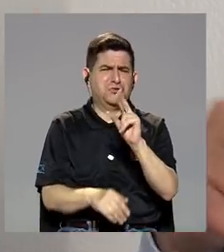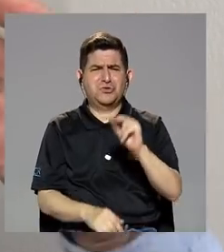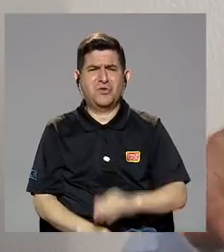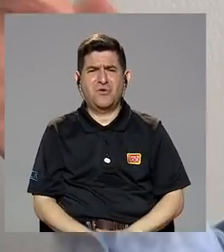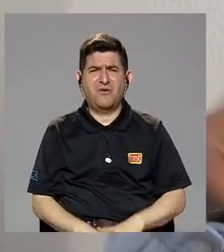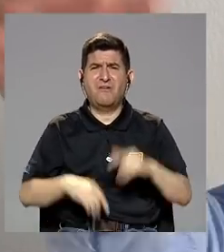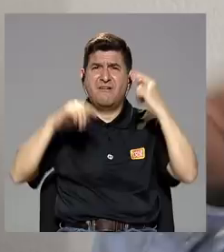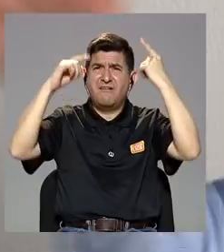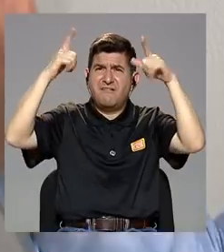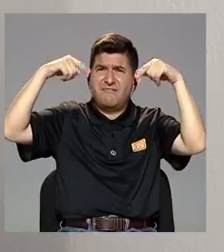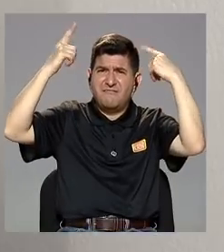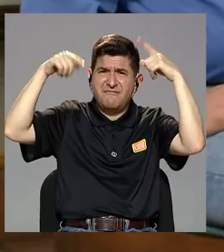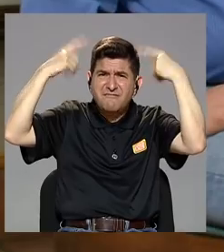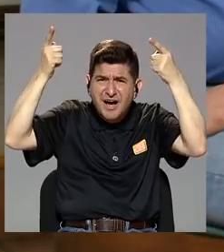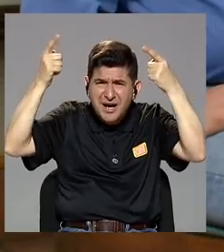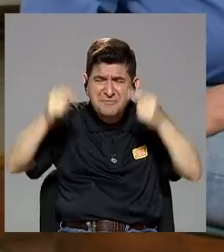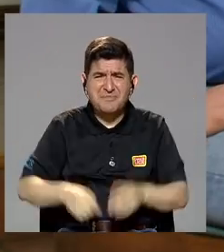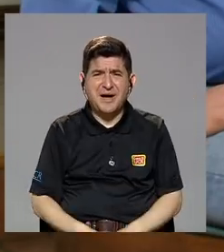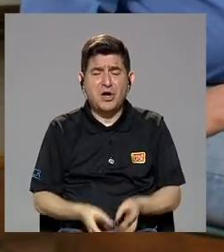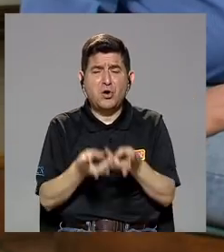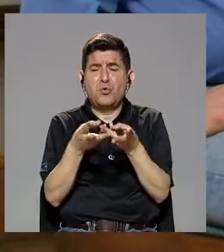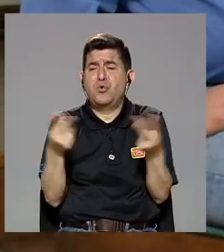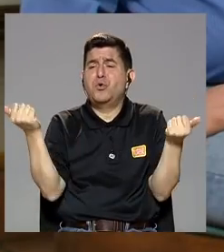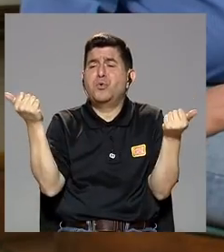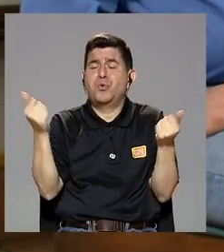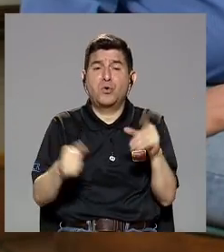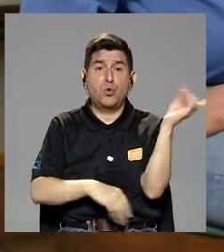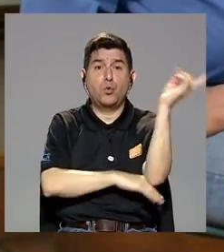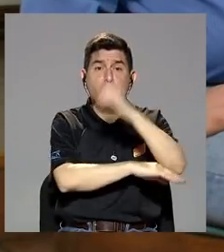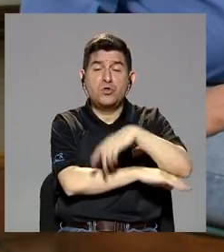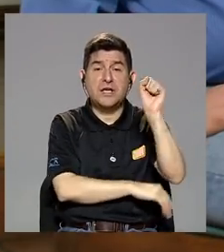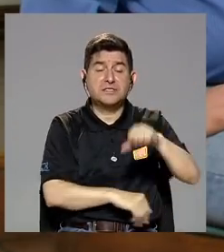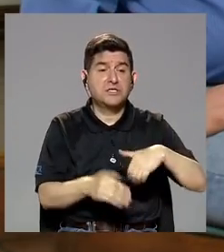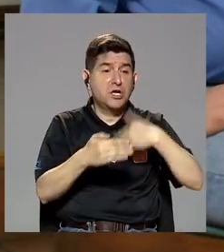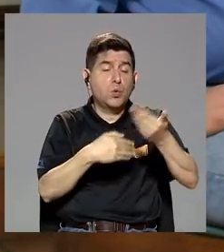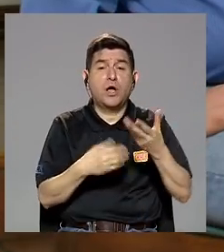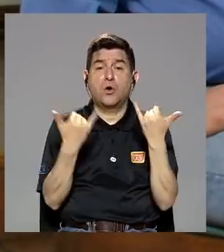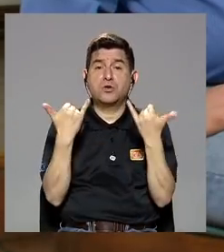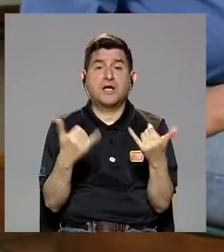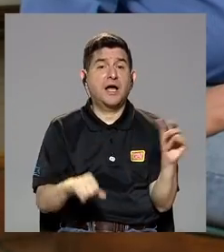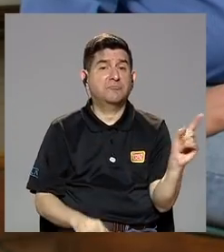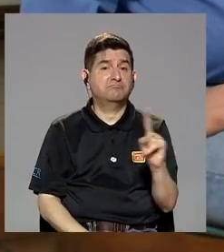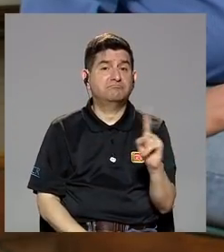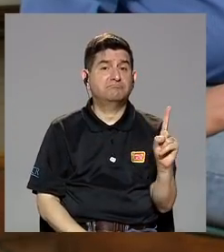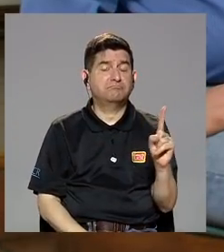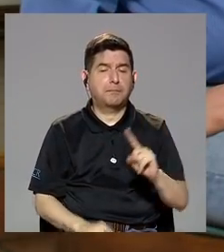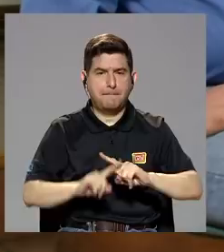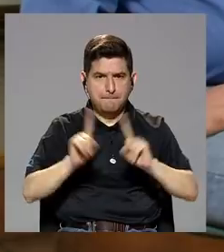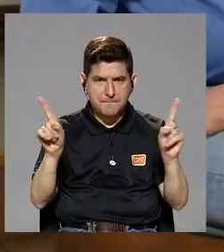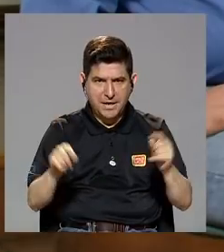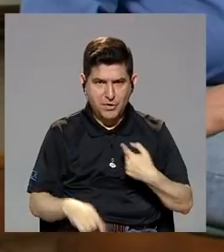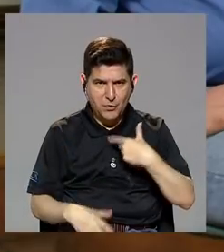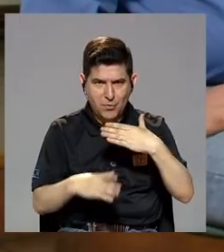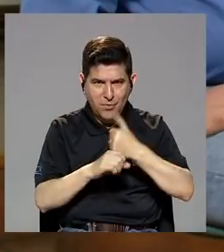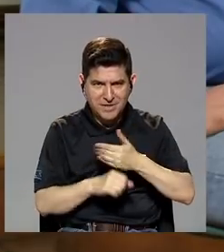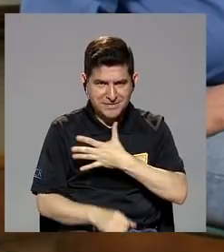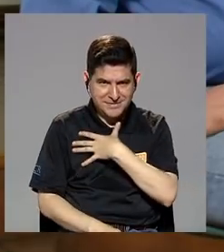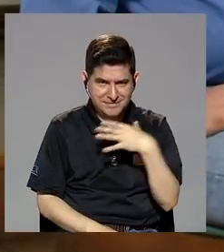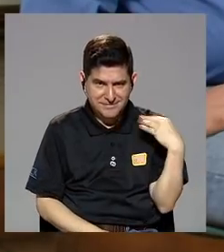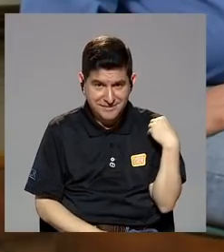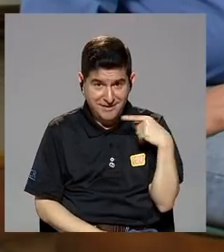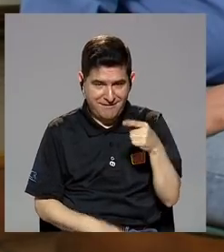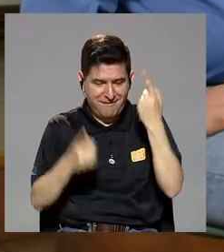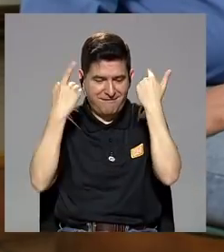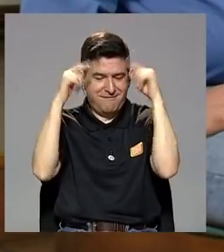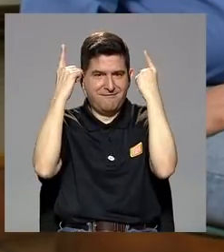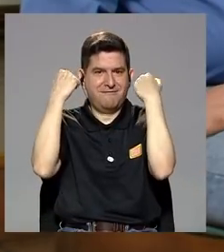la fama es efímera un día así después ya no estás pero si hacer lo que a uno le gusta